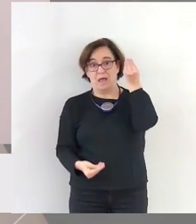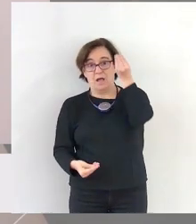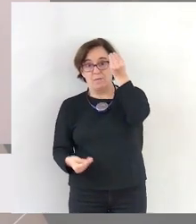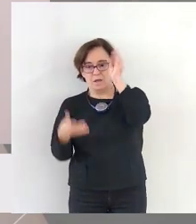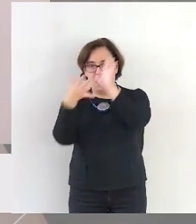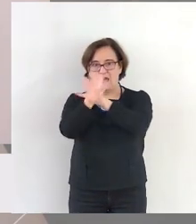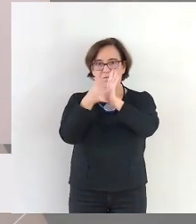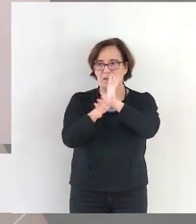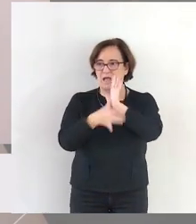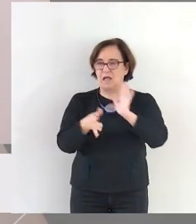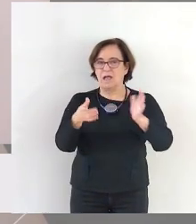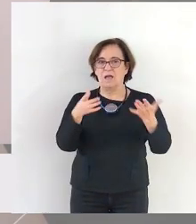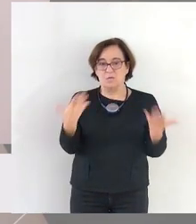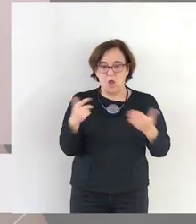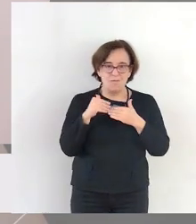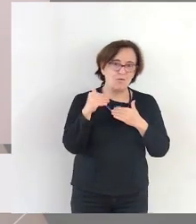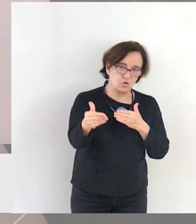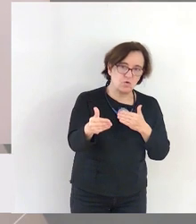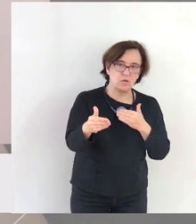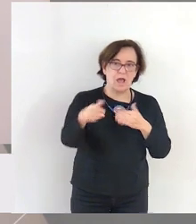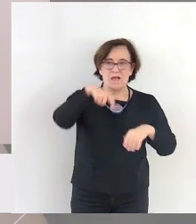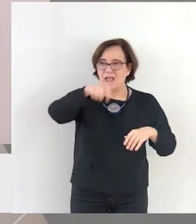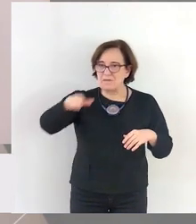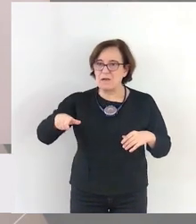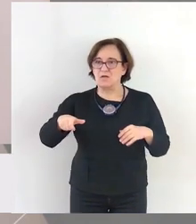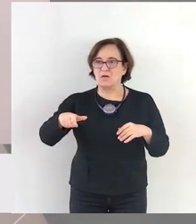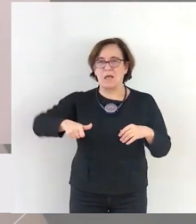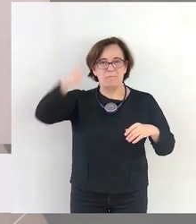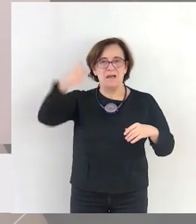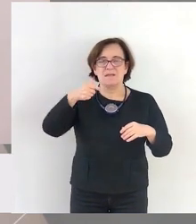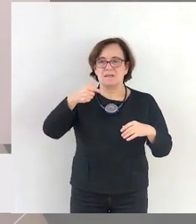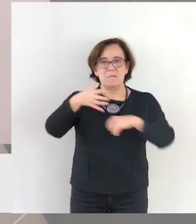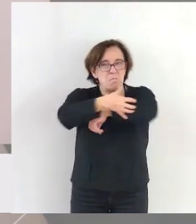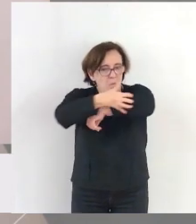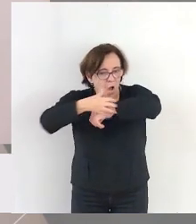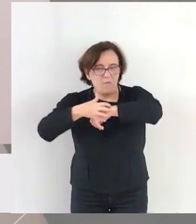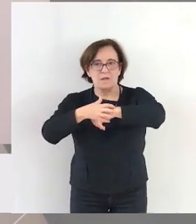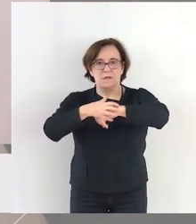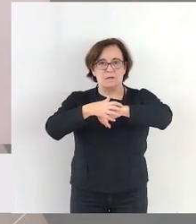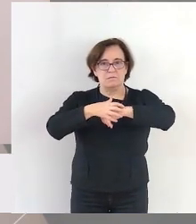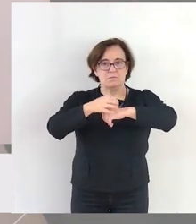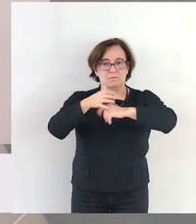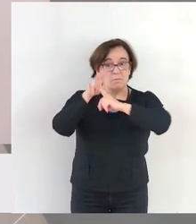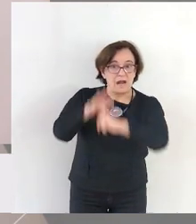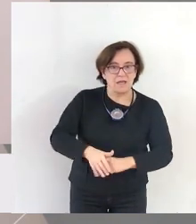explicaba como en el futuro las personas más más pobres más marginadas y expuestas a